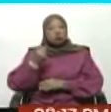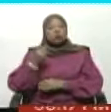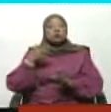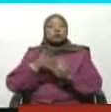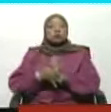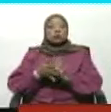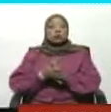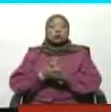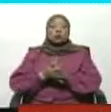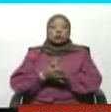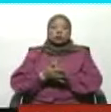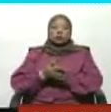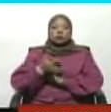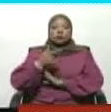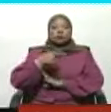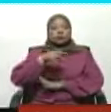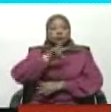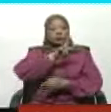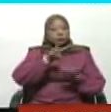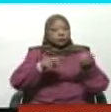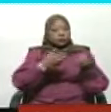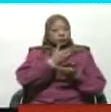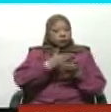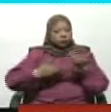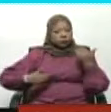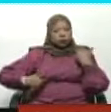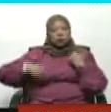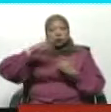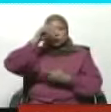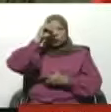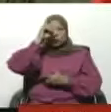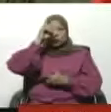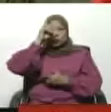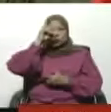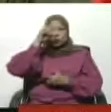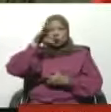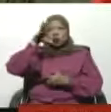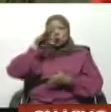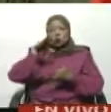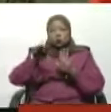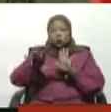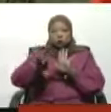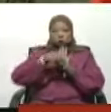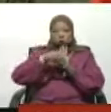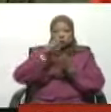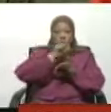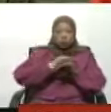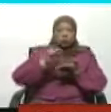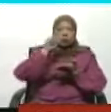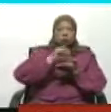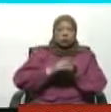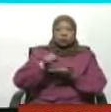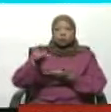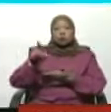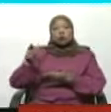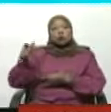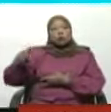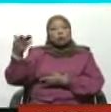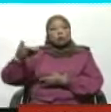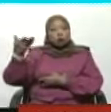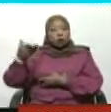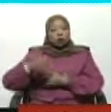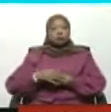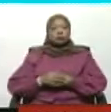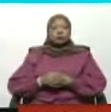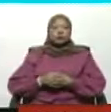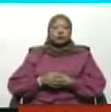seas, señora vicepresidenta, tome nota usted, como directora de orquesta, la